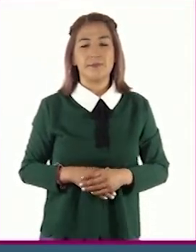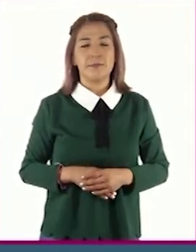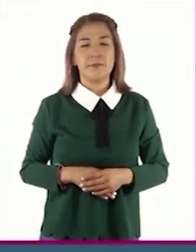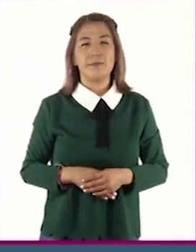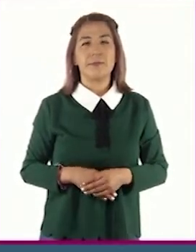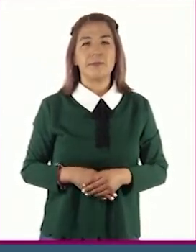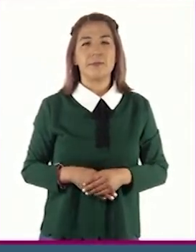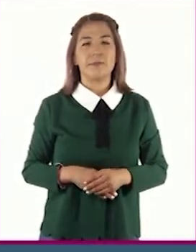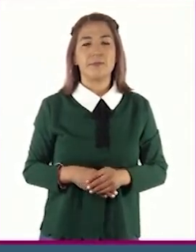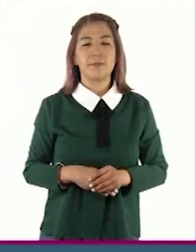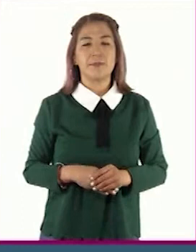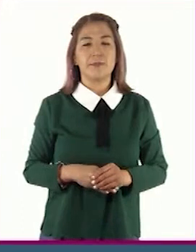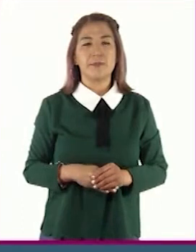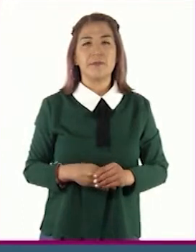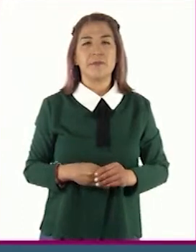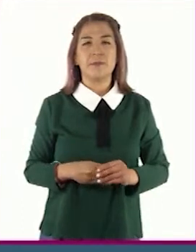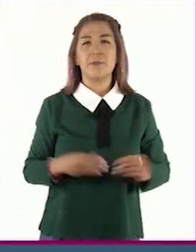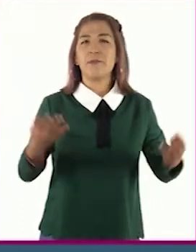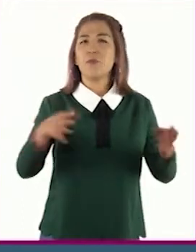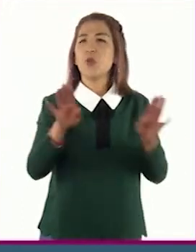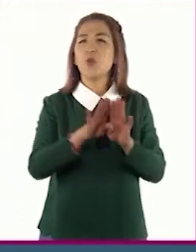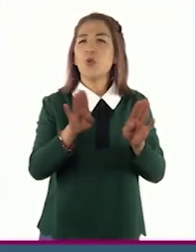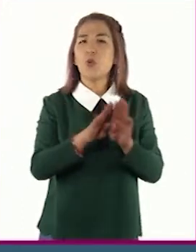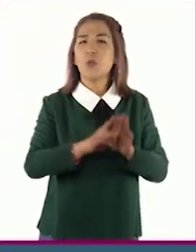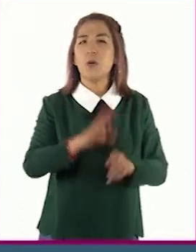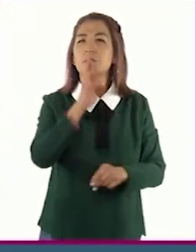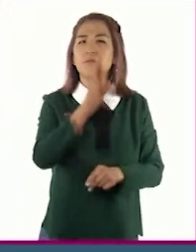¿Cómo se llegó a la fórmula y al nombre del compuesto?